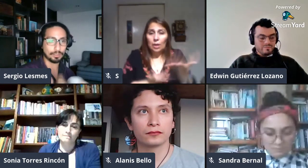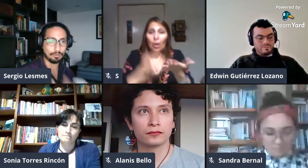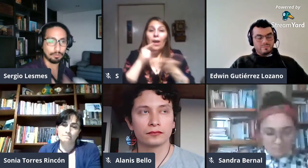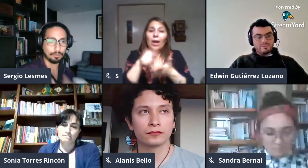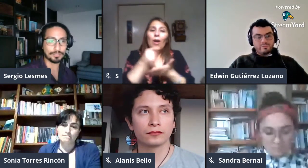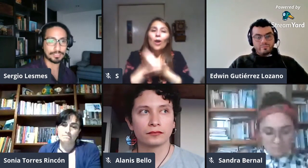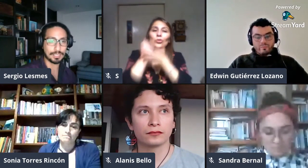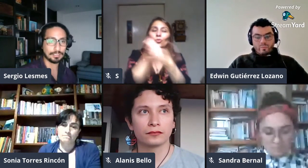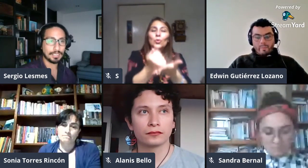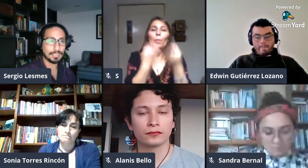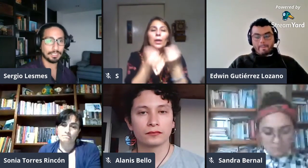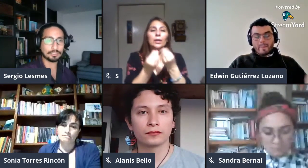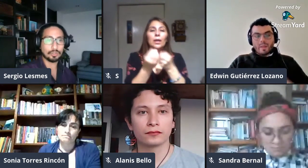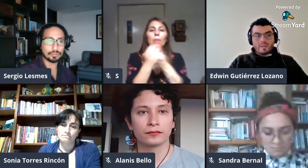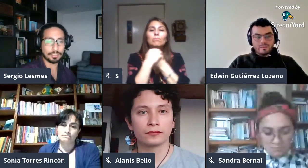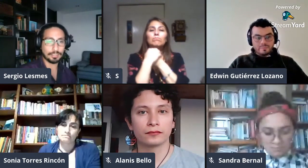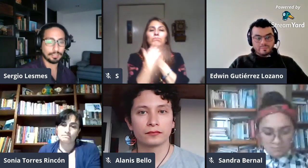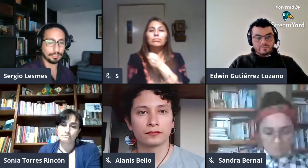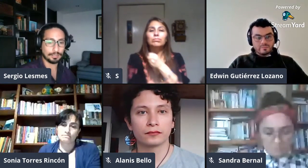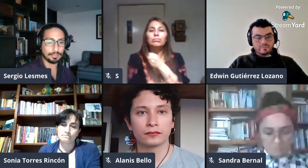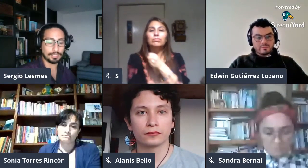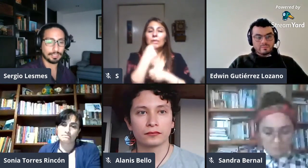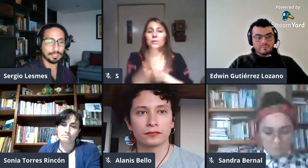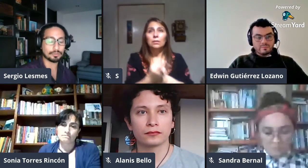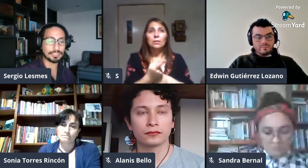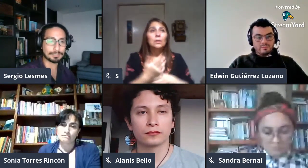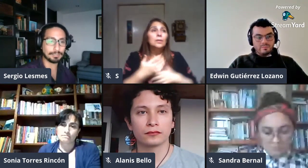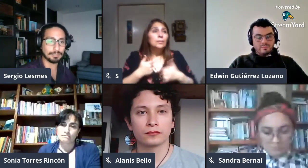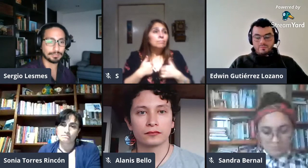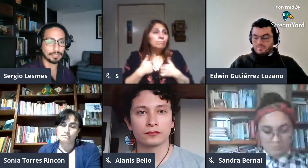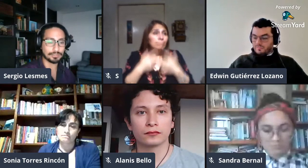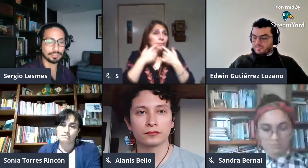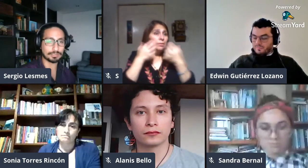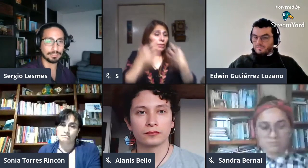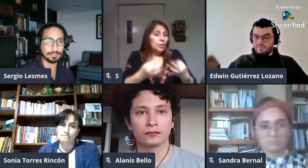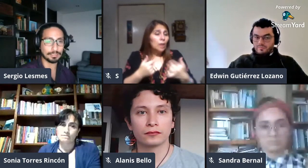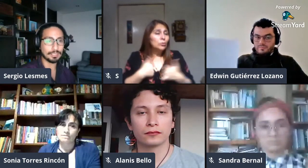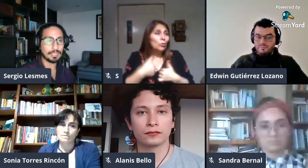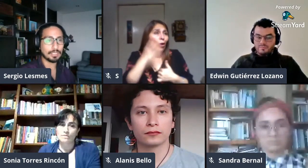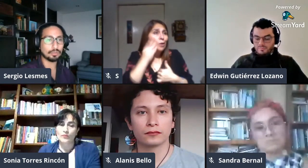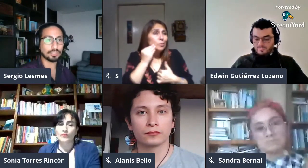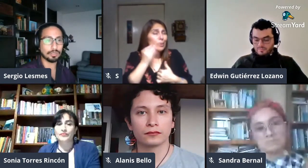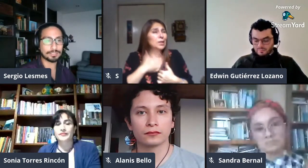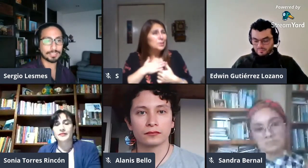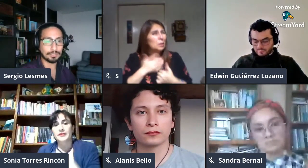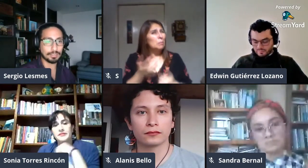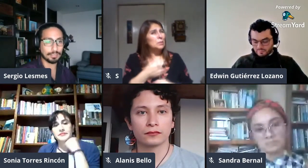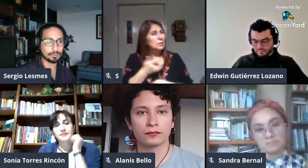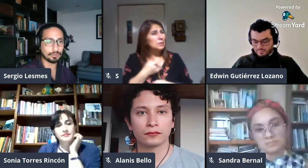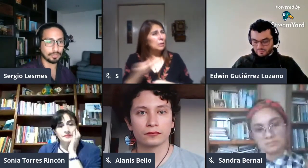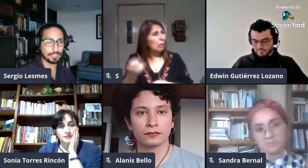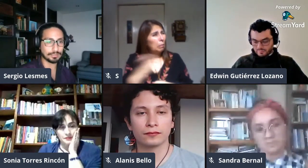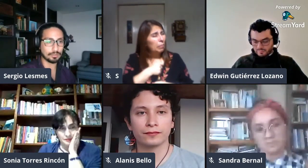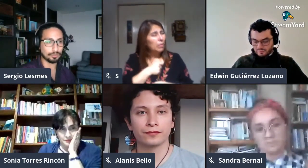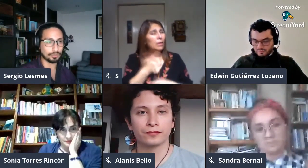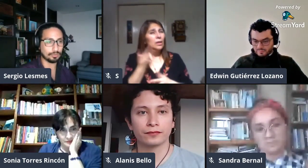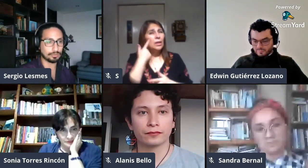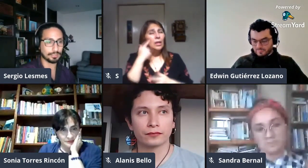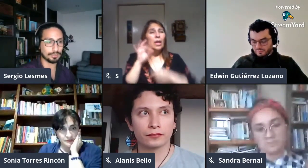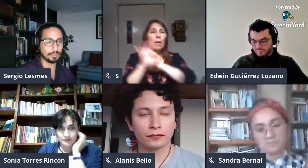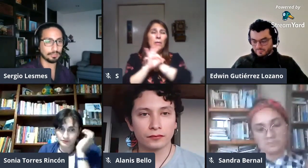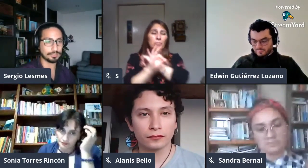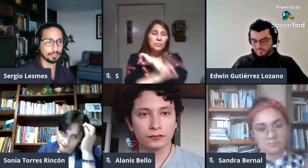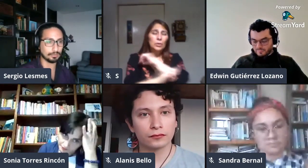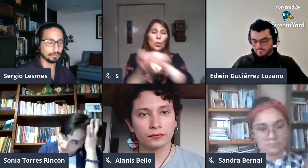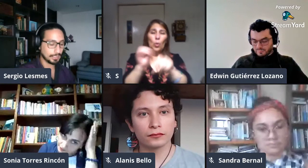poder confesar que todos hemos experimentado en cierta medida los rigores que a nivel emocional y psicológico